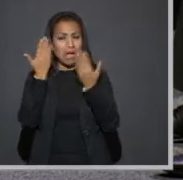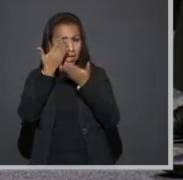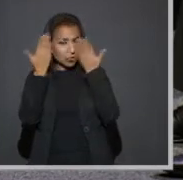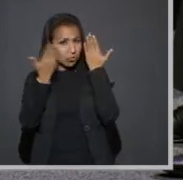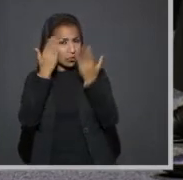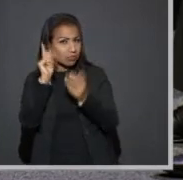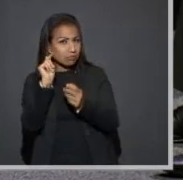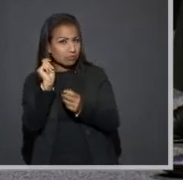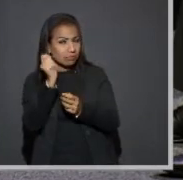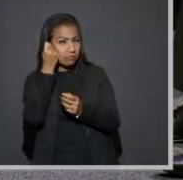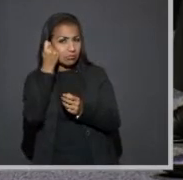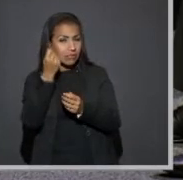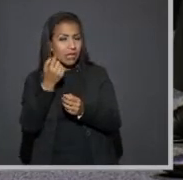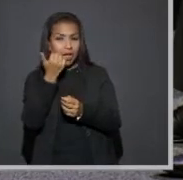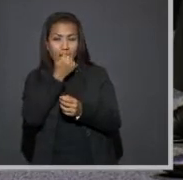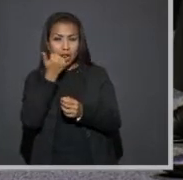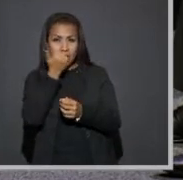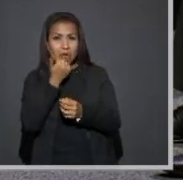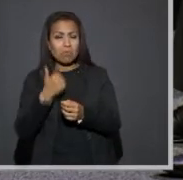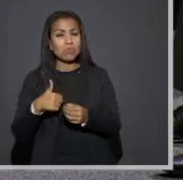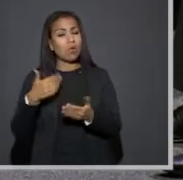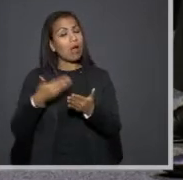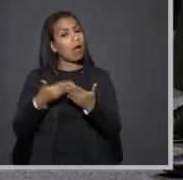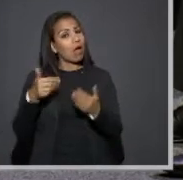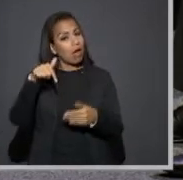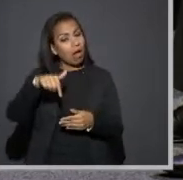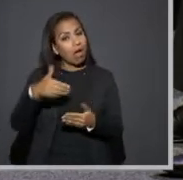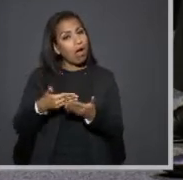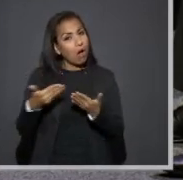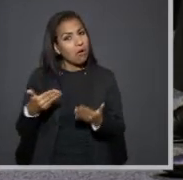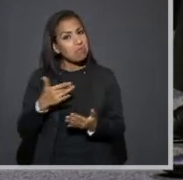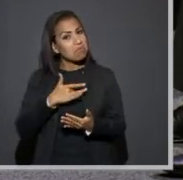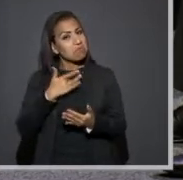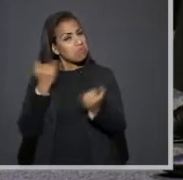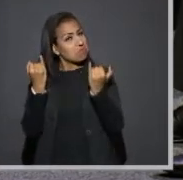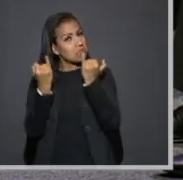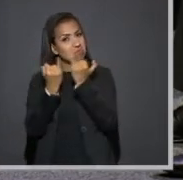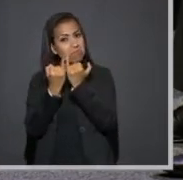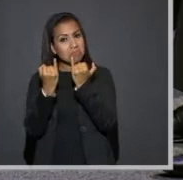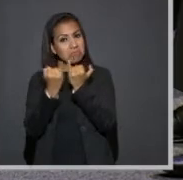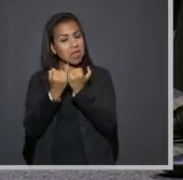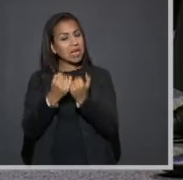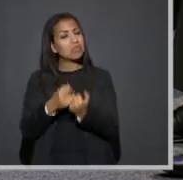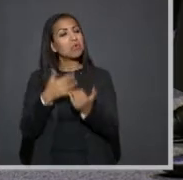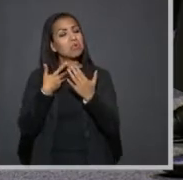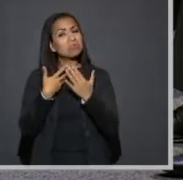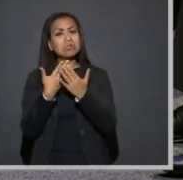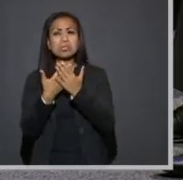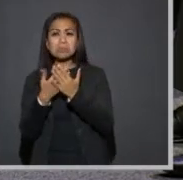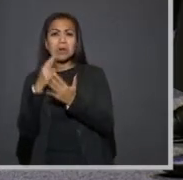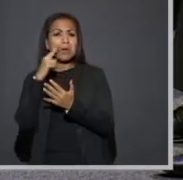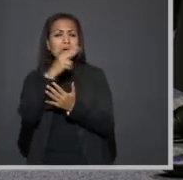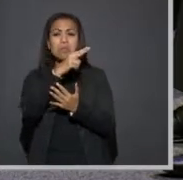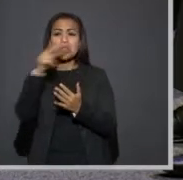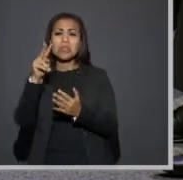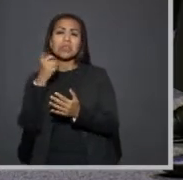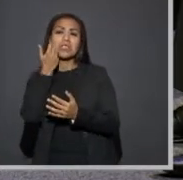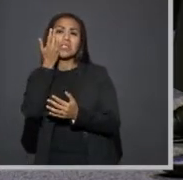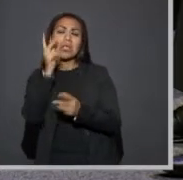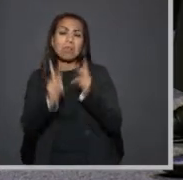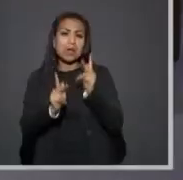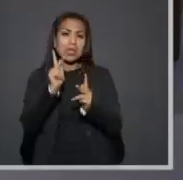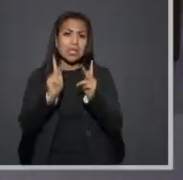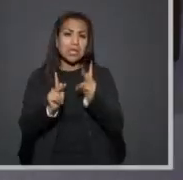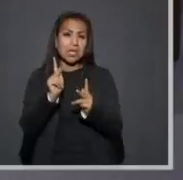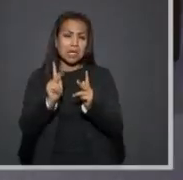Hubo identificación y espero que ahora en este diálogo suceda lo mismo. Excelente.